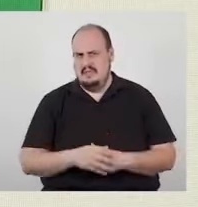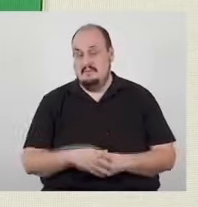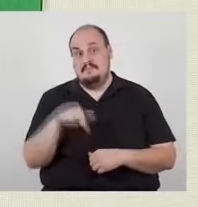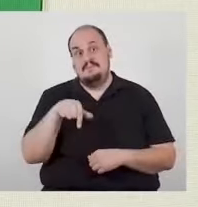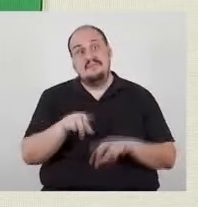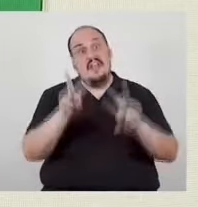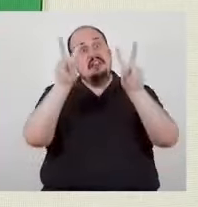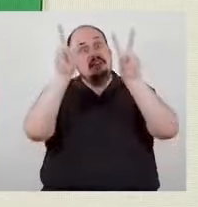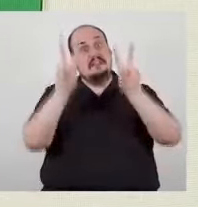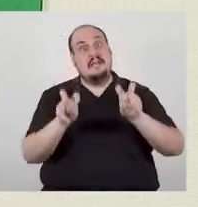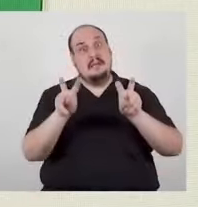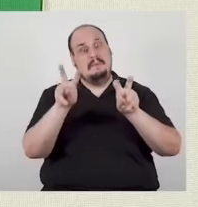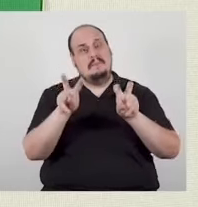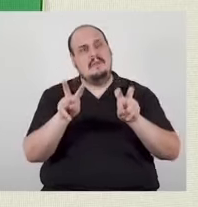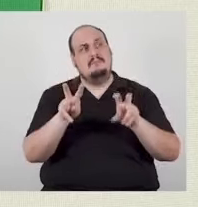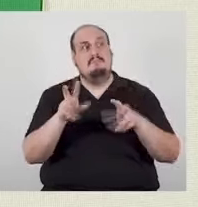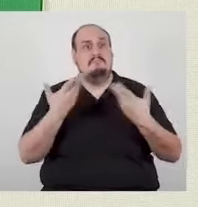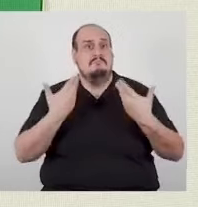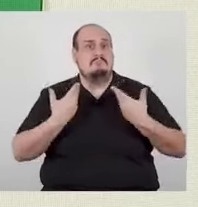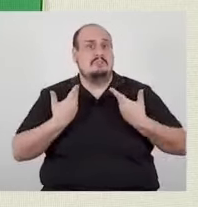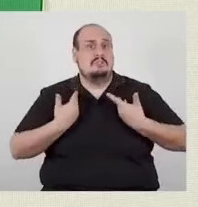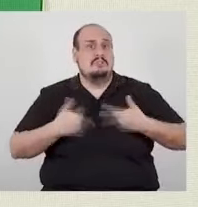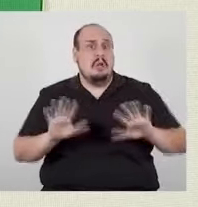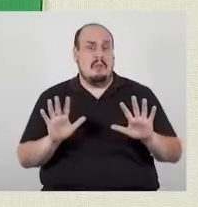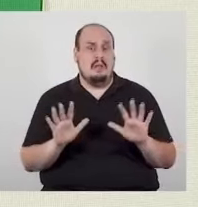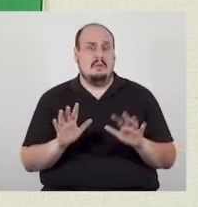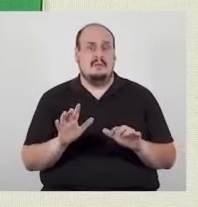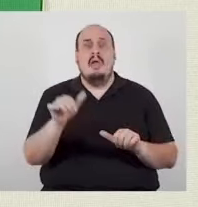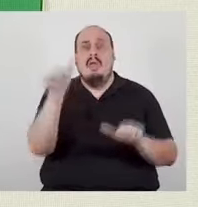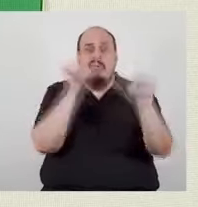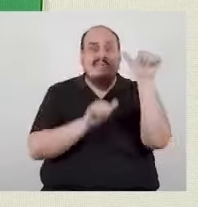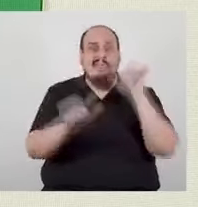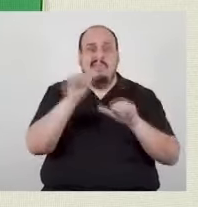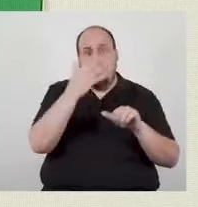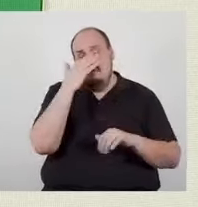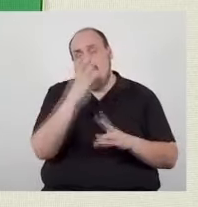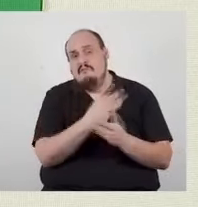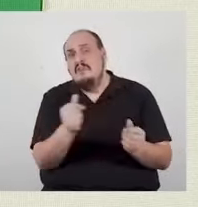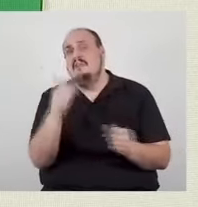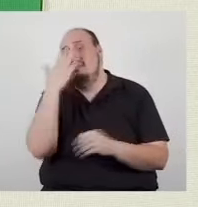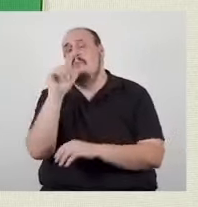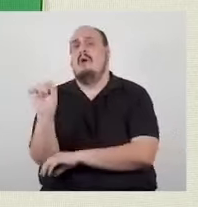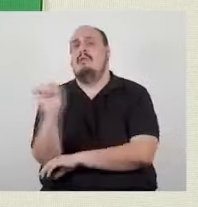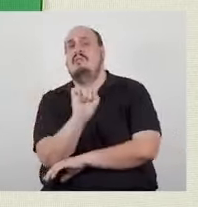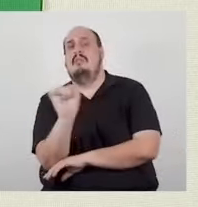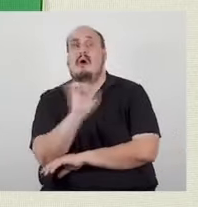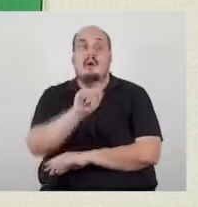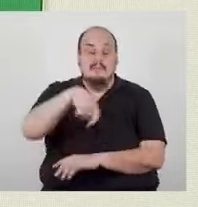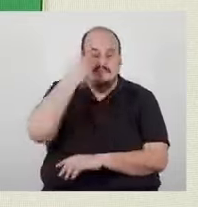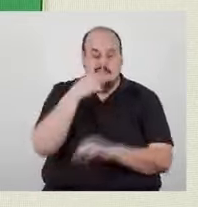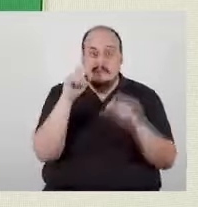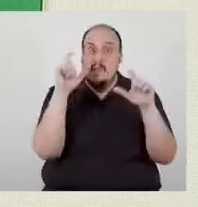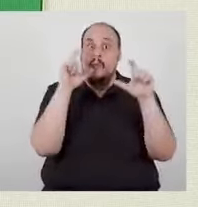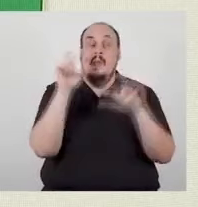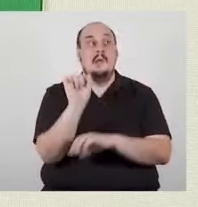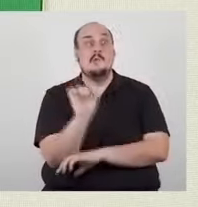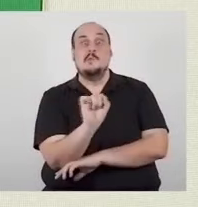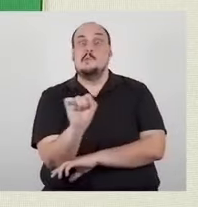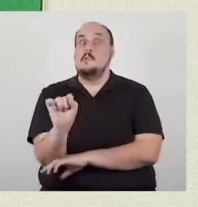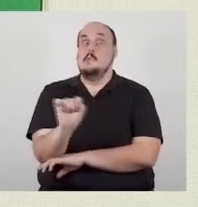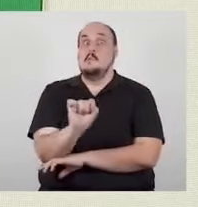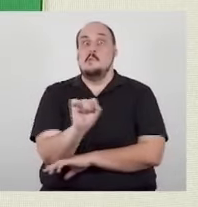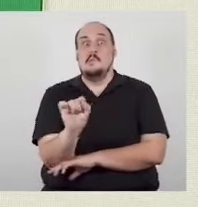para mí, muy común, que es quién no ha manejado en pedo, quién no ha manejado puesto. Los que manejamos y tomamos